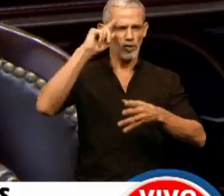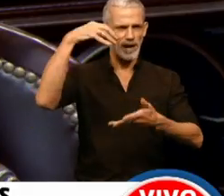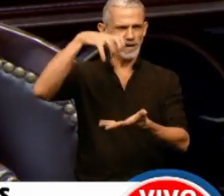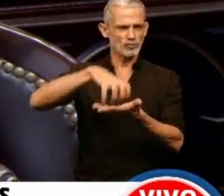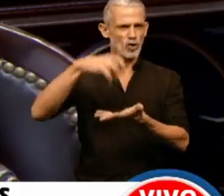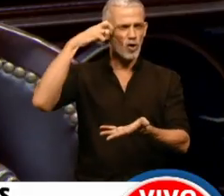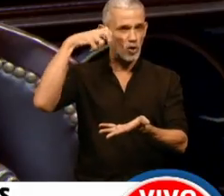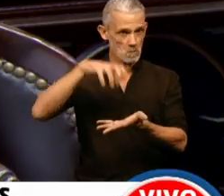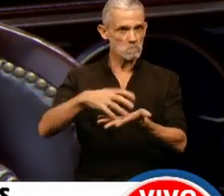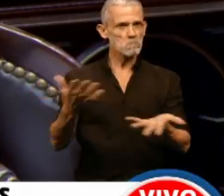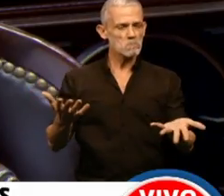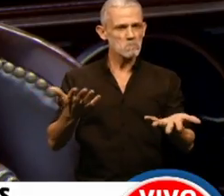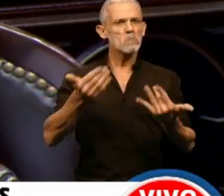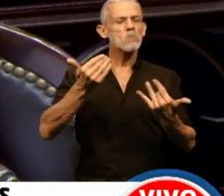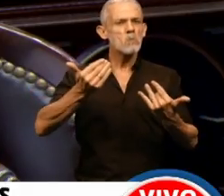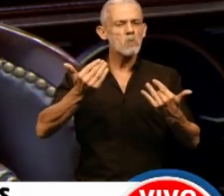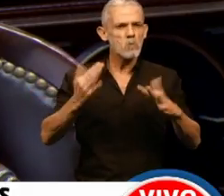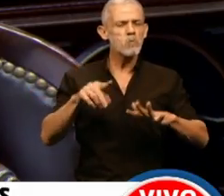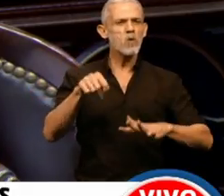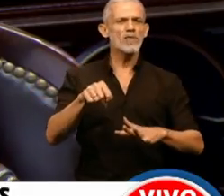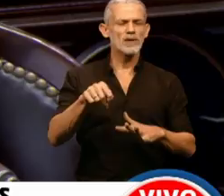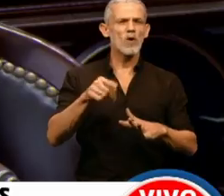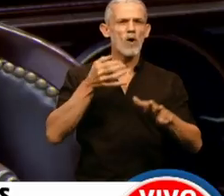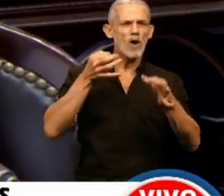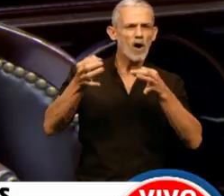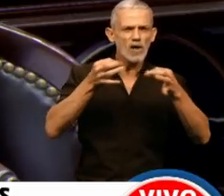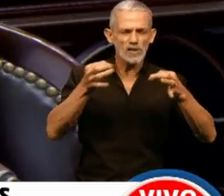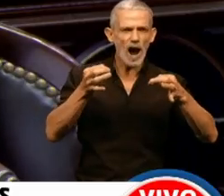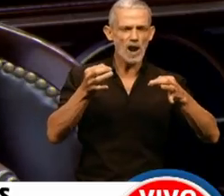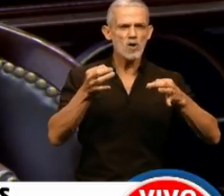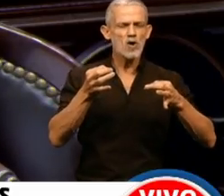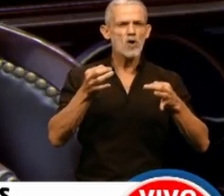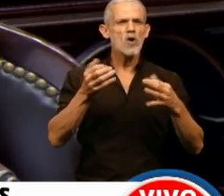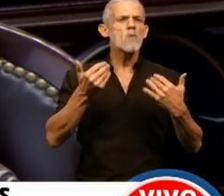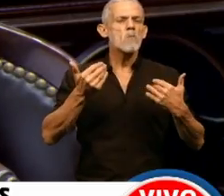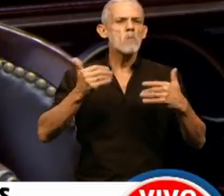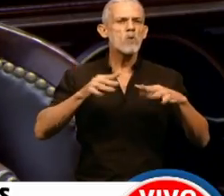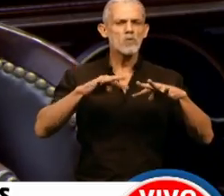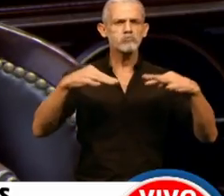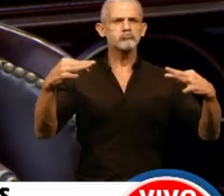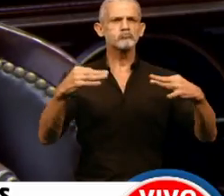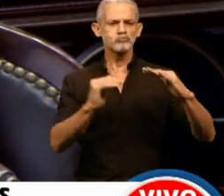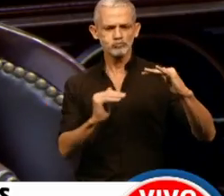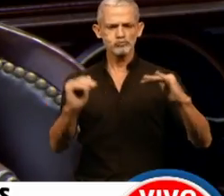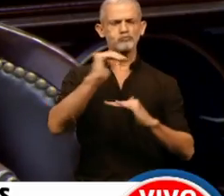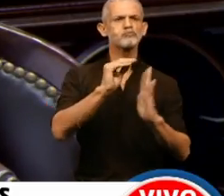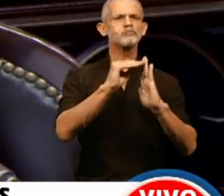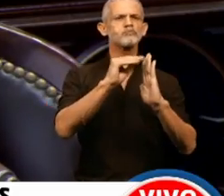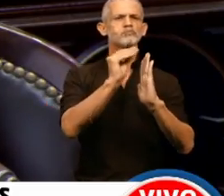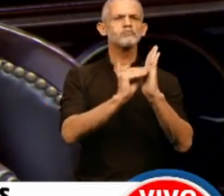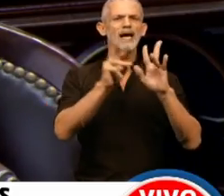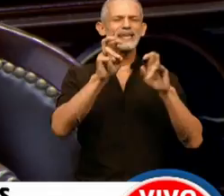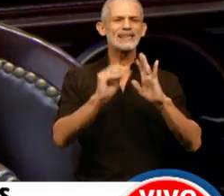que ha permitido poner que ha permitido poner al tope de la agenda de esta cámara